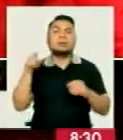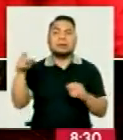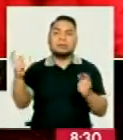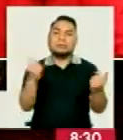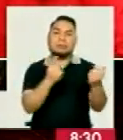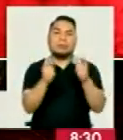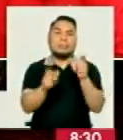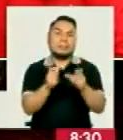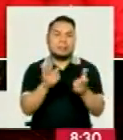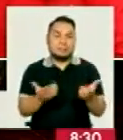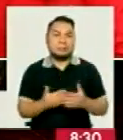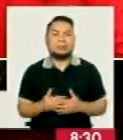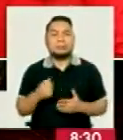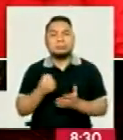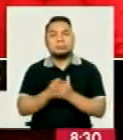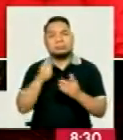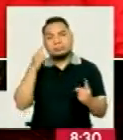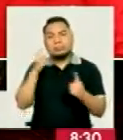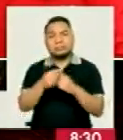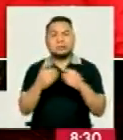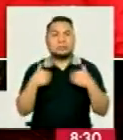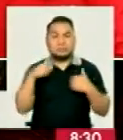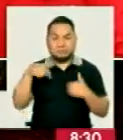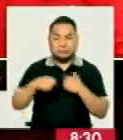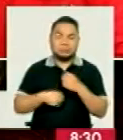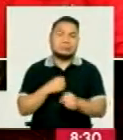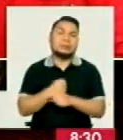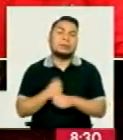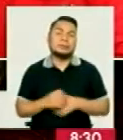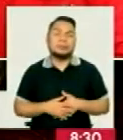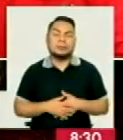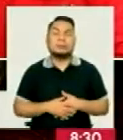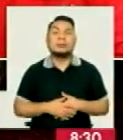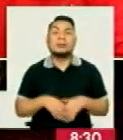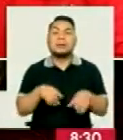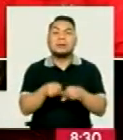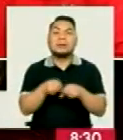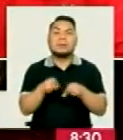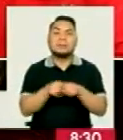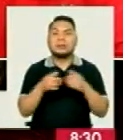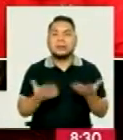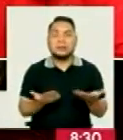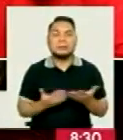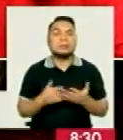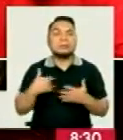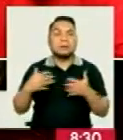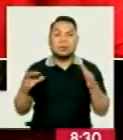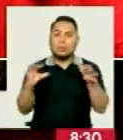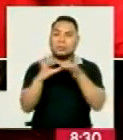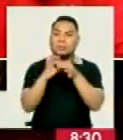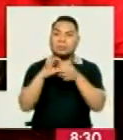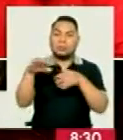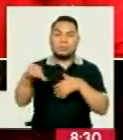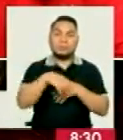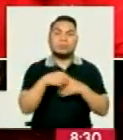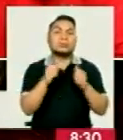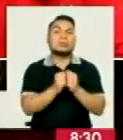¿no? Ese es el gran reto que tenemos para el presente año, y además también de articular